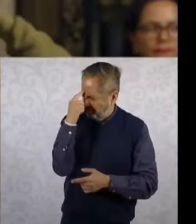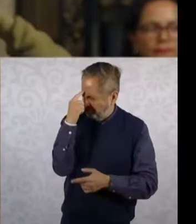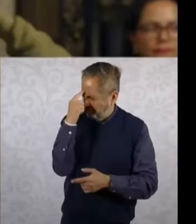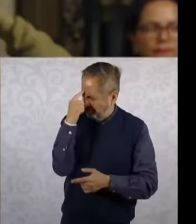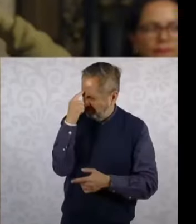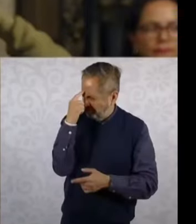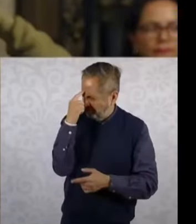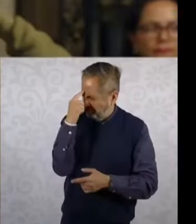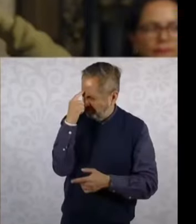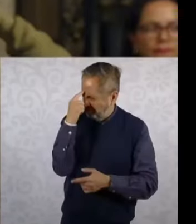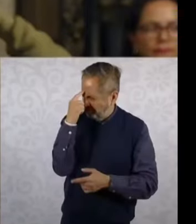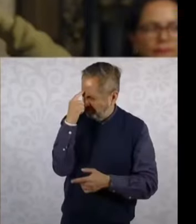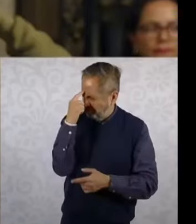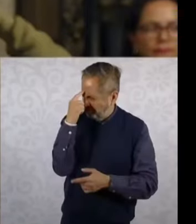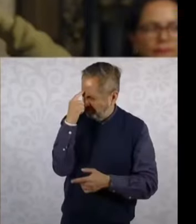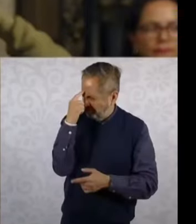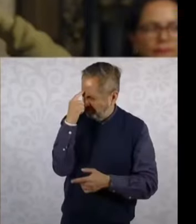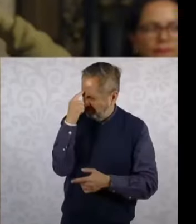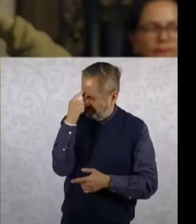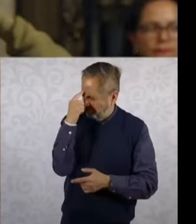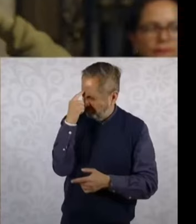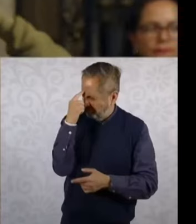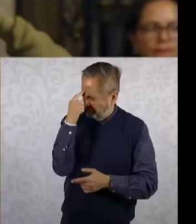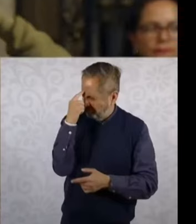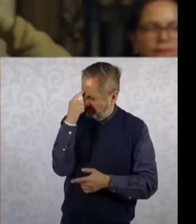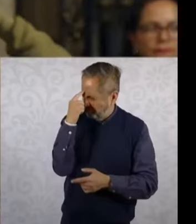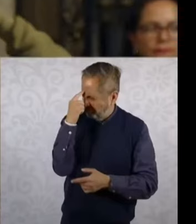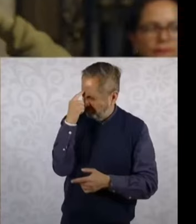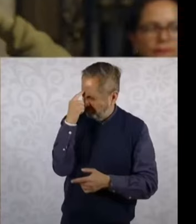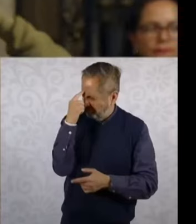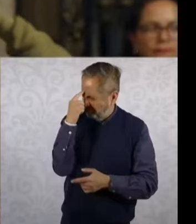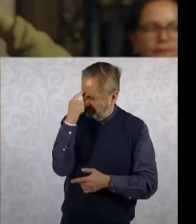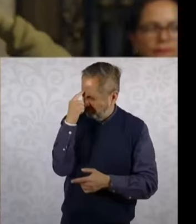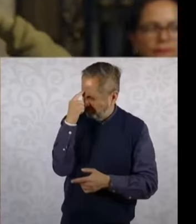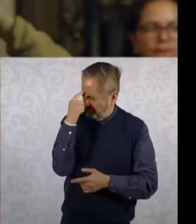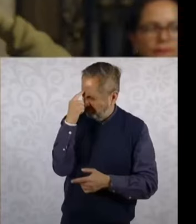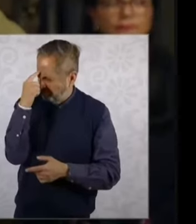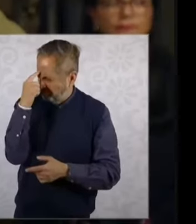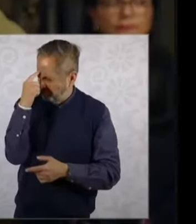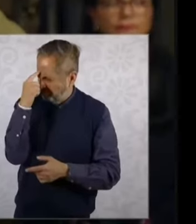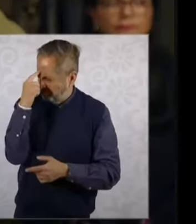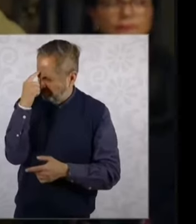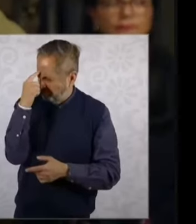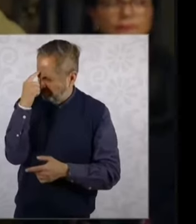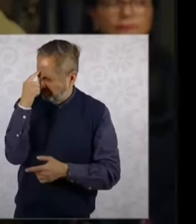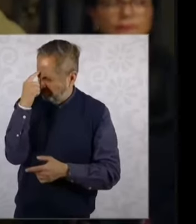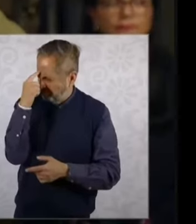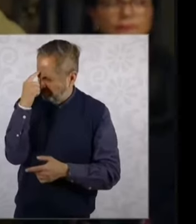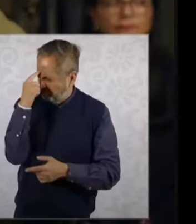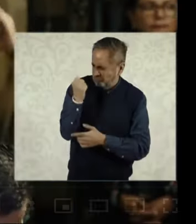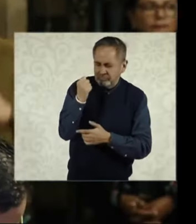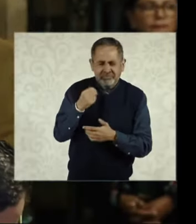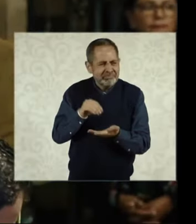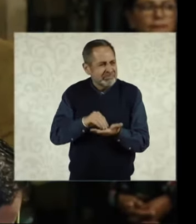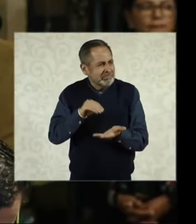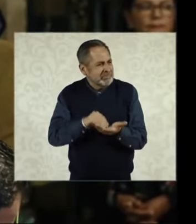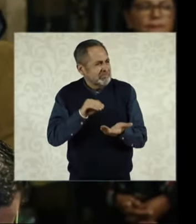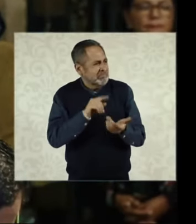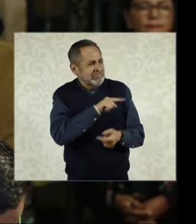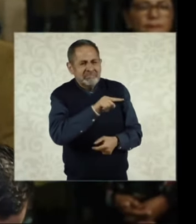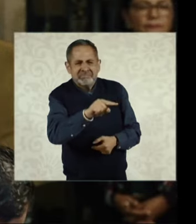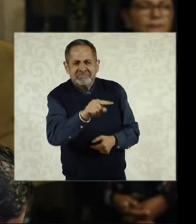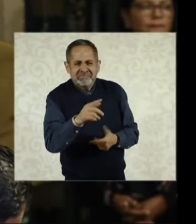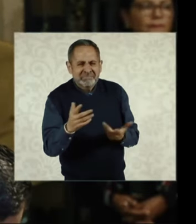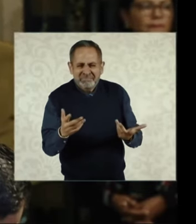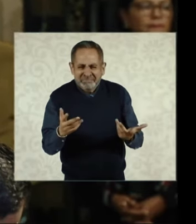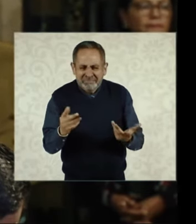doctora a la presidenta Claudia shenon su punto de vista su comentario su respuesta para Rafael Inclán en